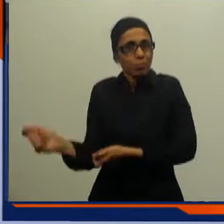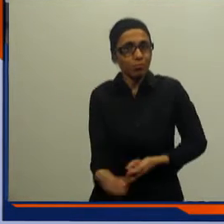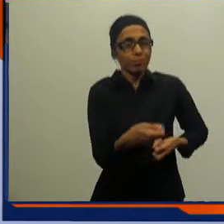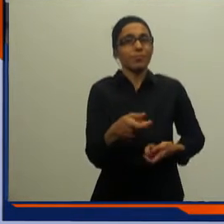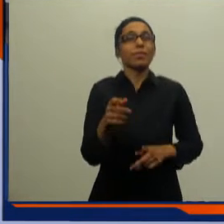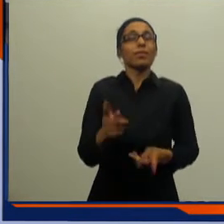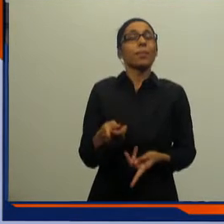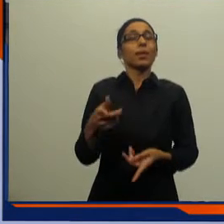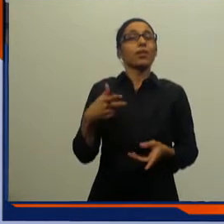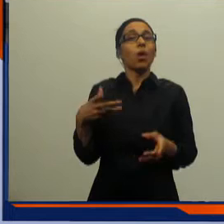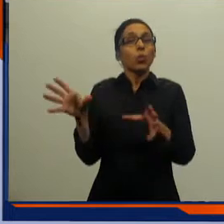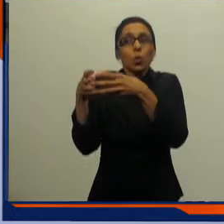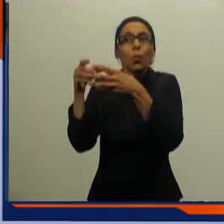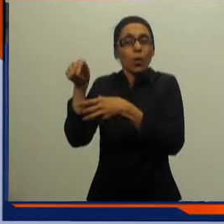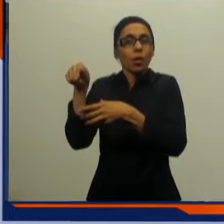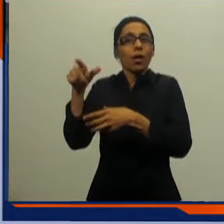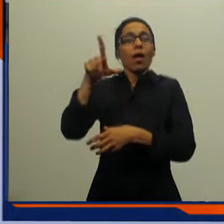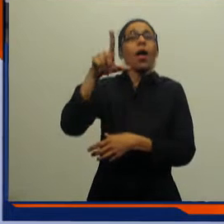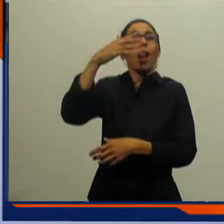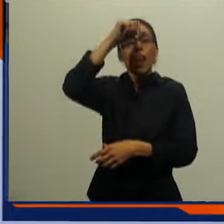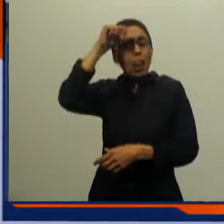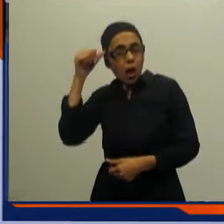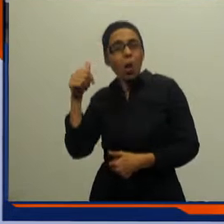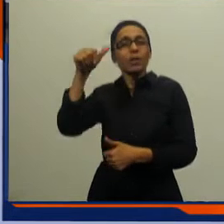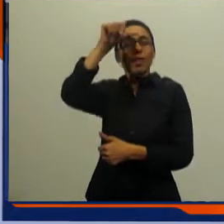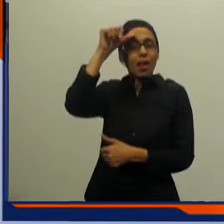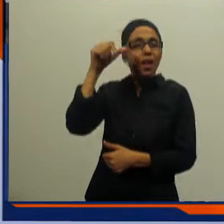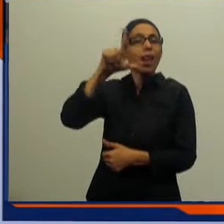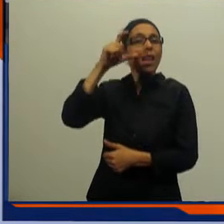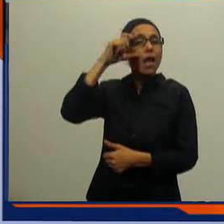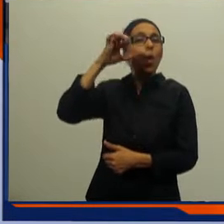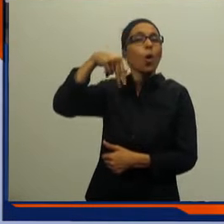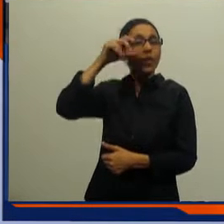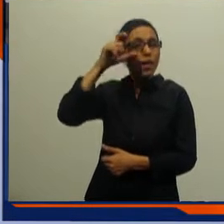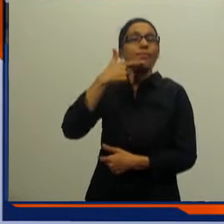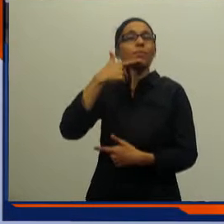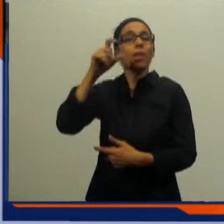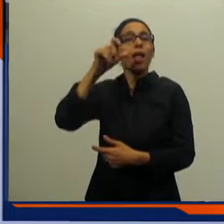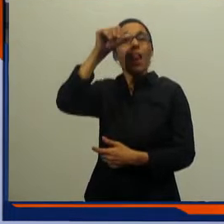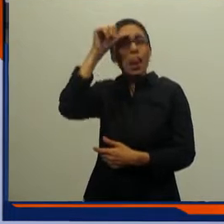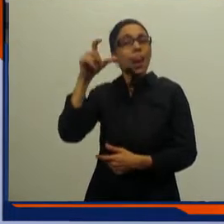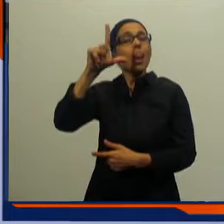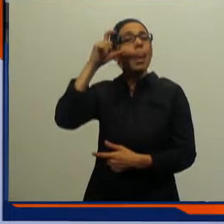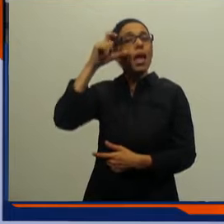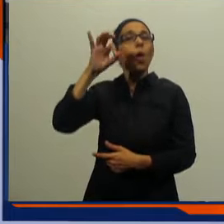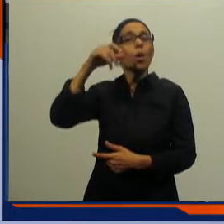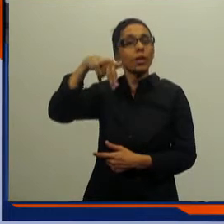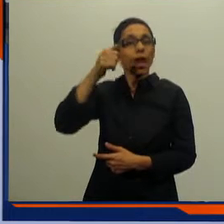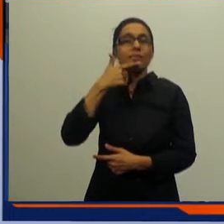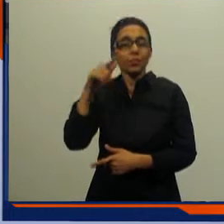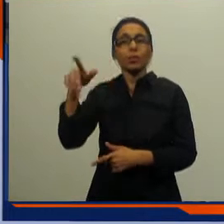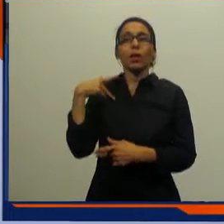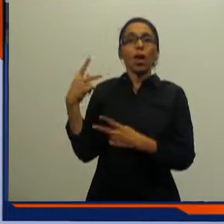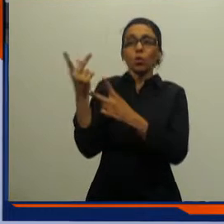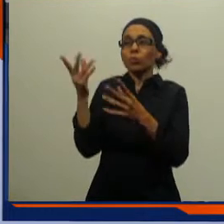Ley González y todo el equipo allí. Bueno, leones y leonas buscando, por supuesto, su mejor Copa del Mundo, ¿no? Sí, así es. Va a comenzar el 31 de mayo. Las